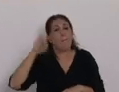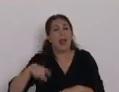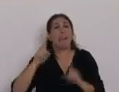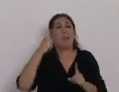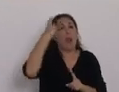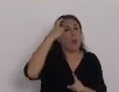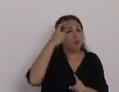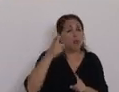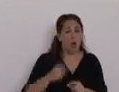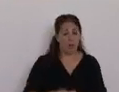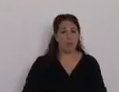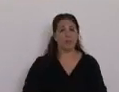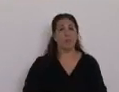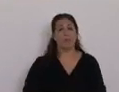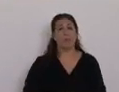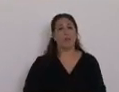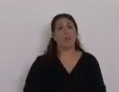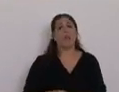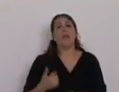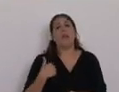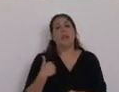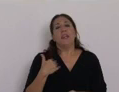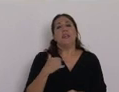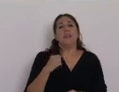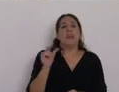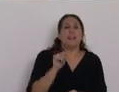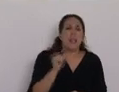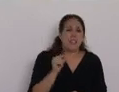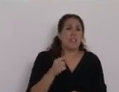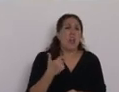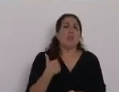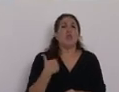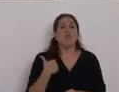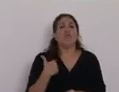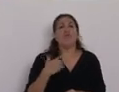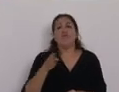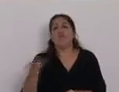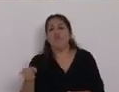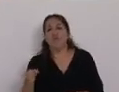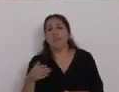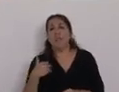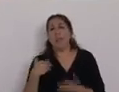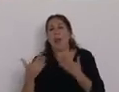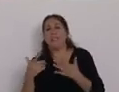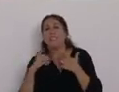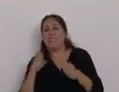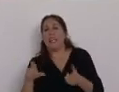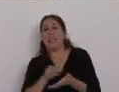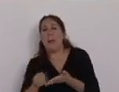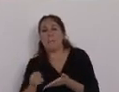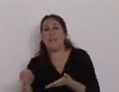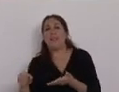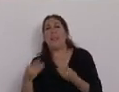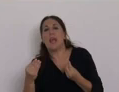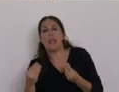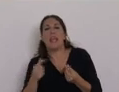discutiendo. Recién le sugería, fui un par de veces a plantearle al prosecretario administrativo si era oportuno que hablara o no,